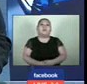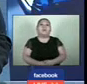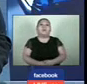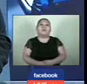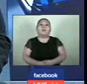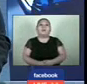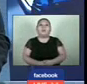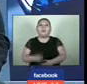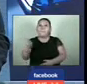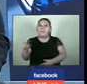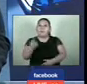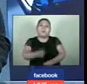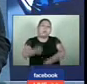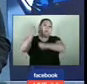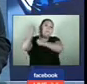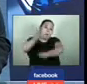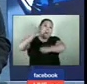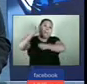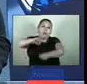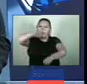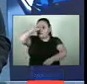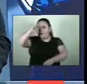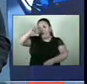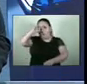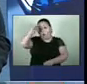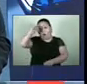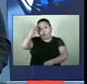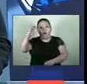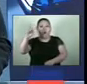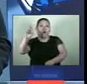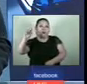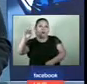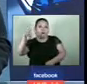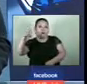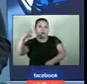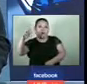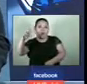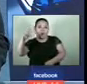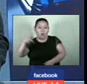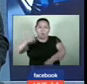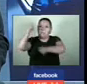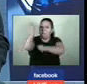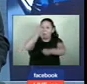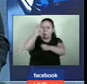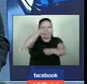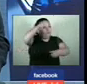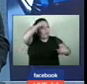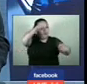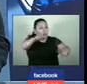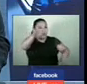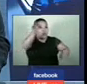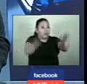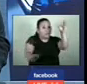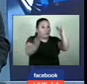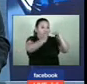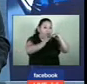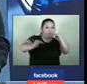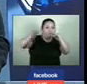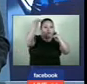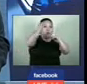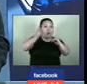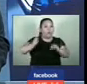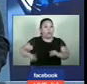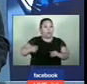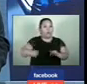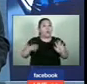Miembros del Sindicato de Trabajadores de la Corte de Cuentas se manifestaron en contra de algunas decisiones de los magistrados y además por